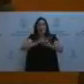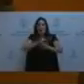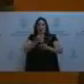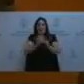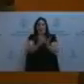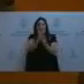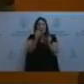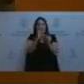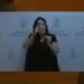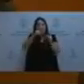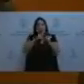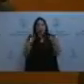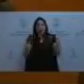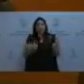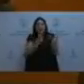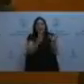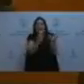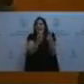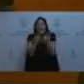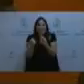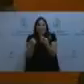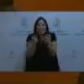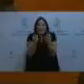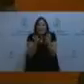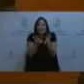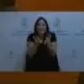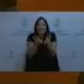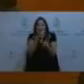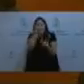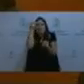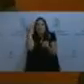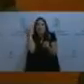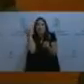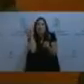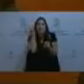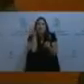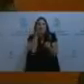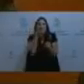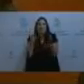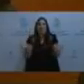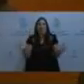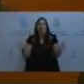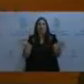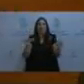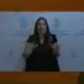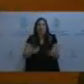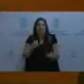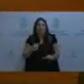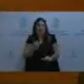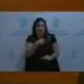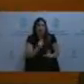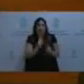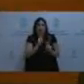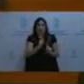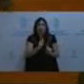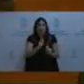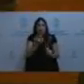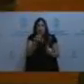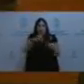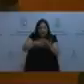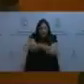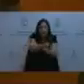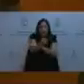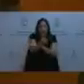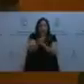en Asturias necesitan salir de una vez por todas de la depresión en la que ustedes los han sumido. Necesitan inversión, sin